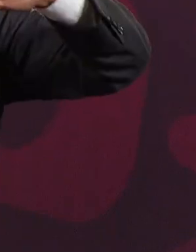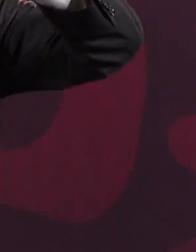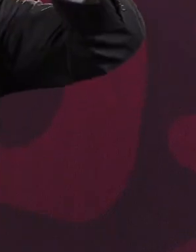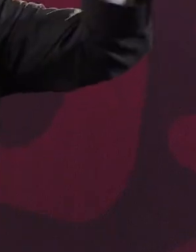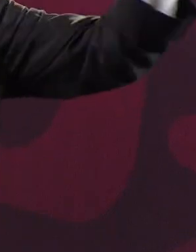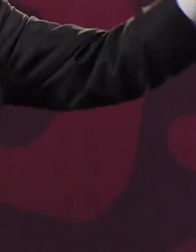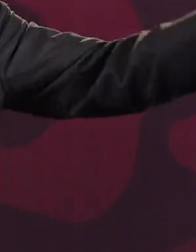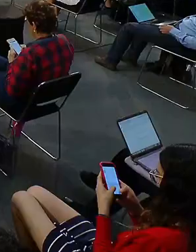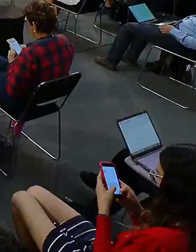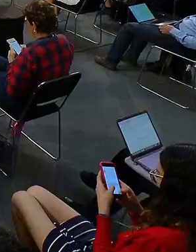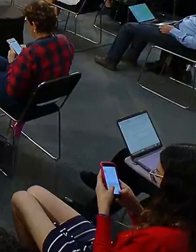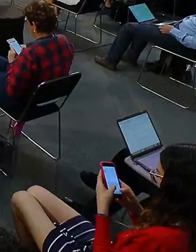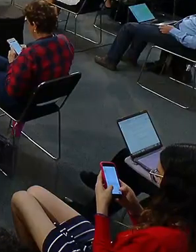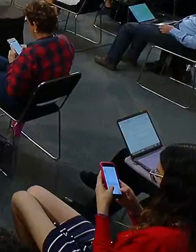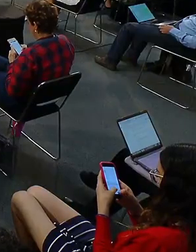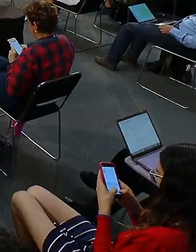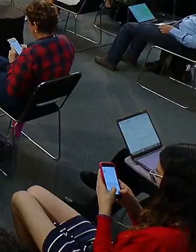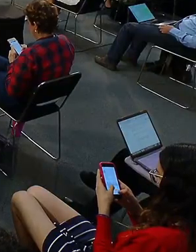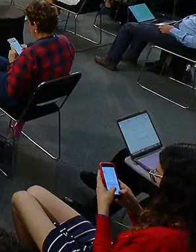se difundió